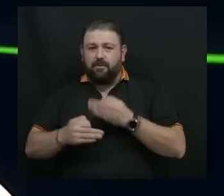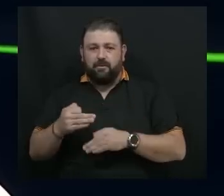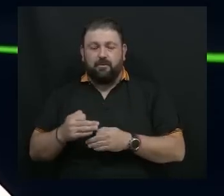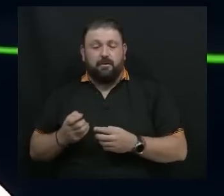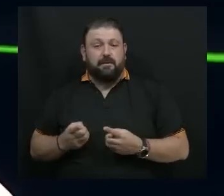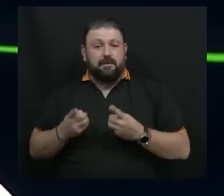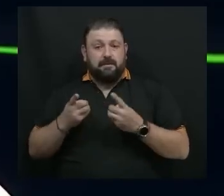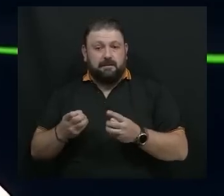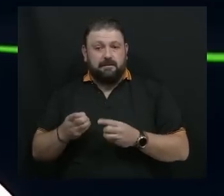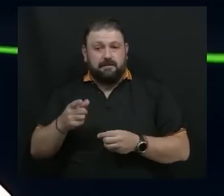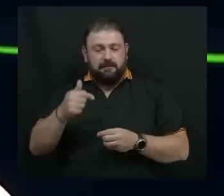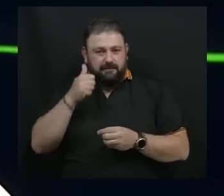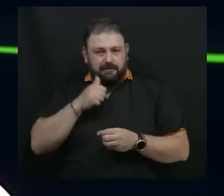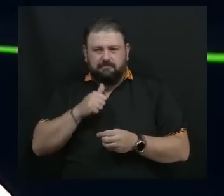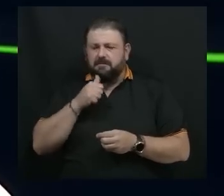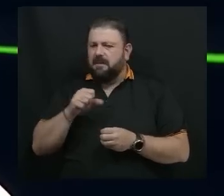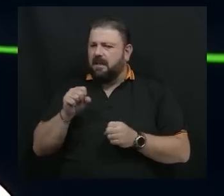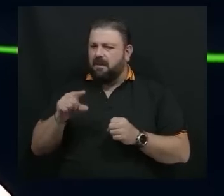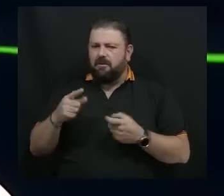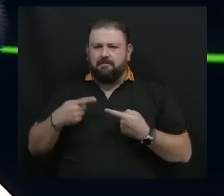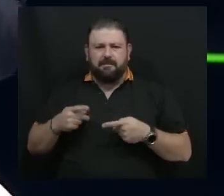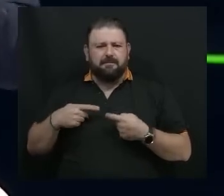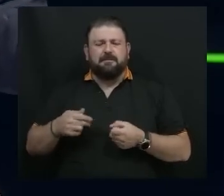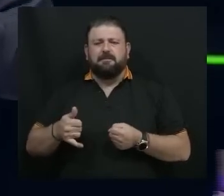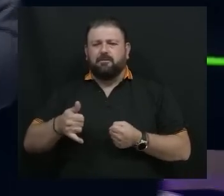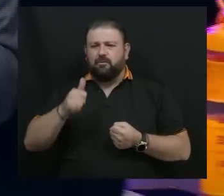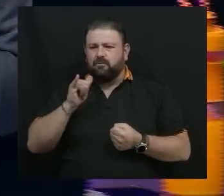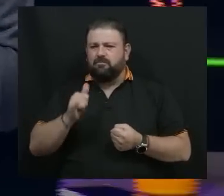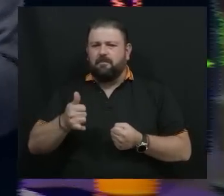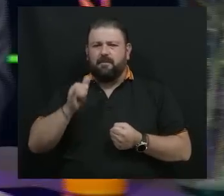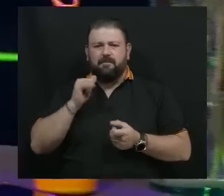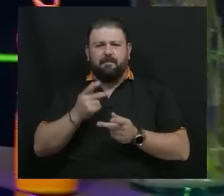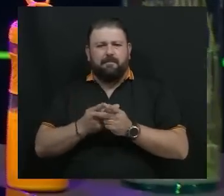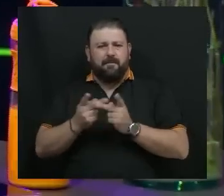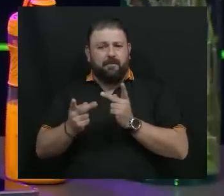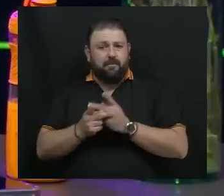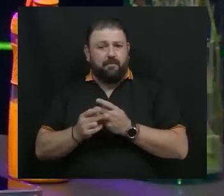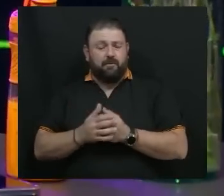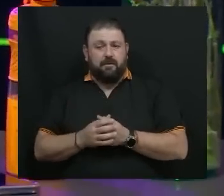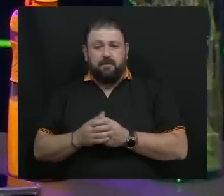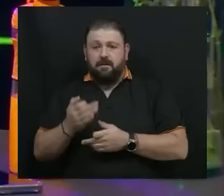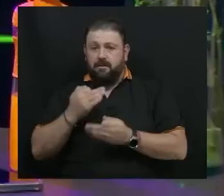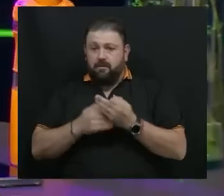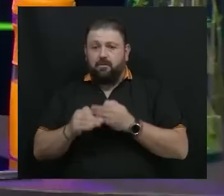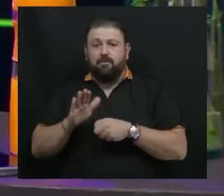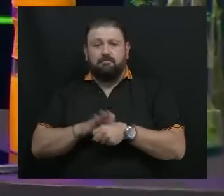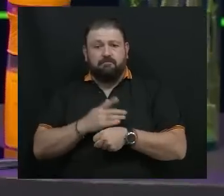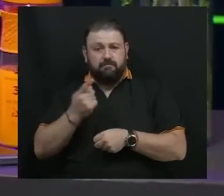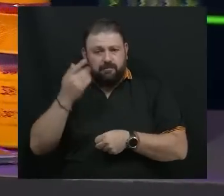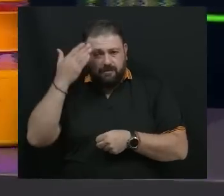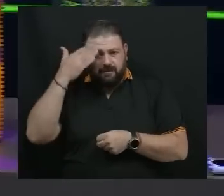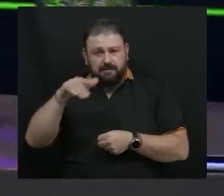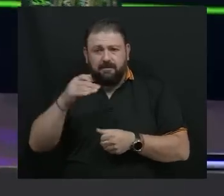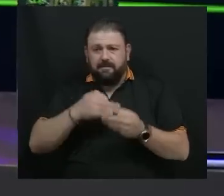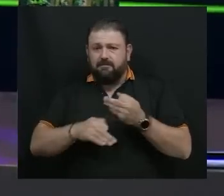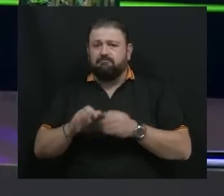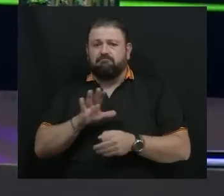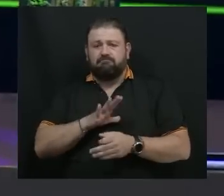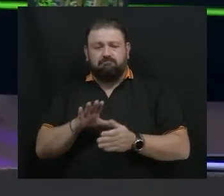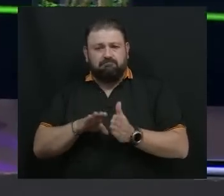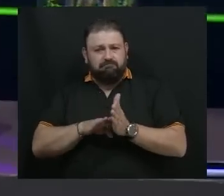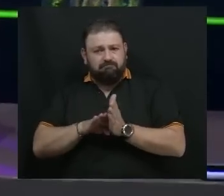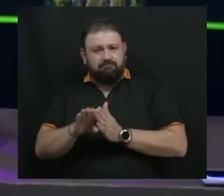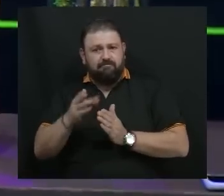autoestima, toma producto. Estos eventos fortalecen tu carácter y tu autoestima porque te van a criticar. ¿Por qué te sales de un molde, de un